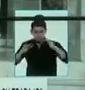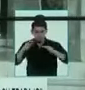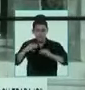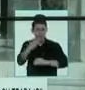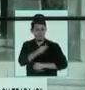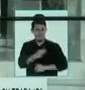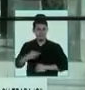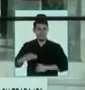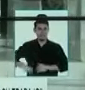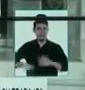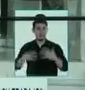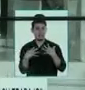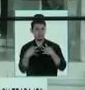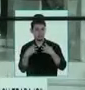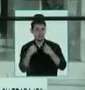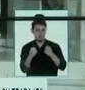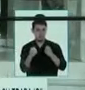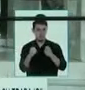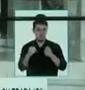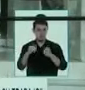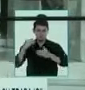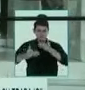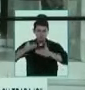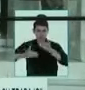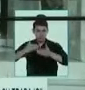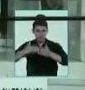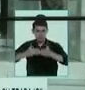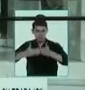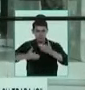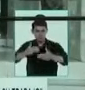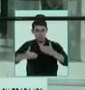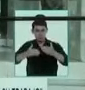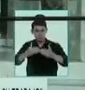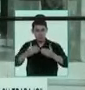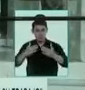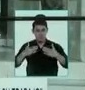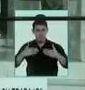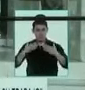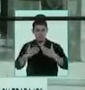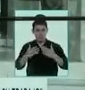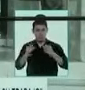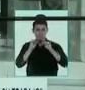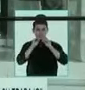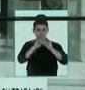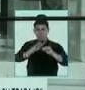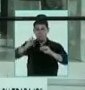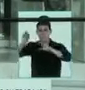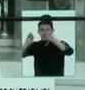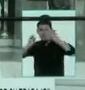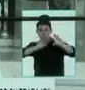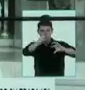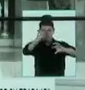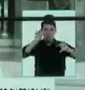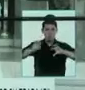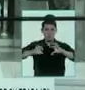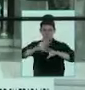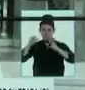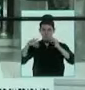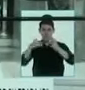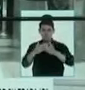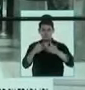sábado, no hay nada, nada más para este mes de marzo.